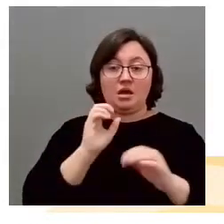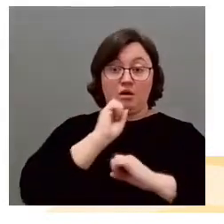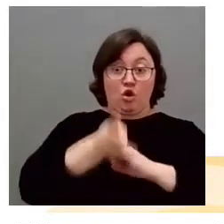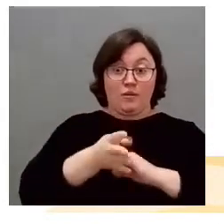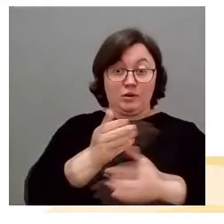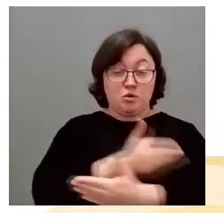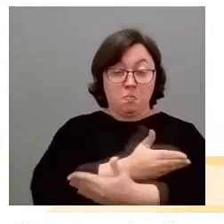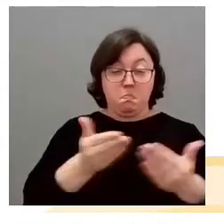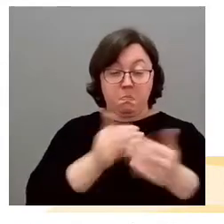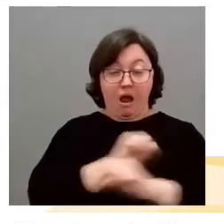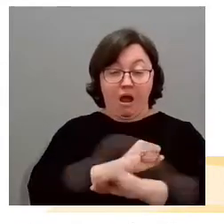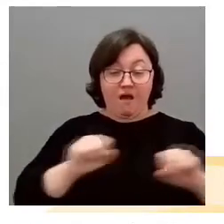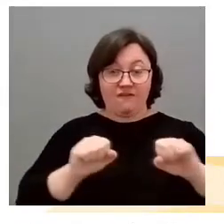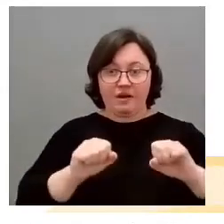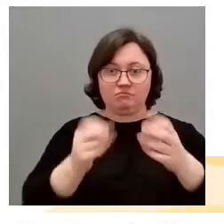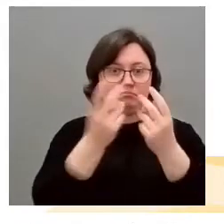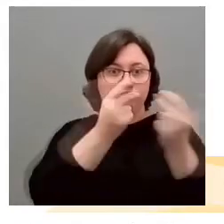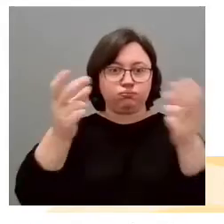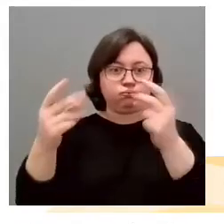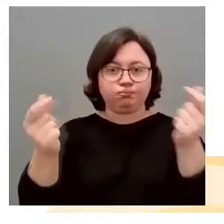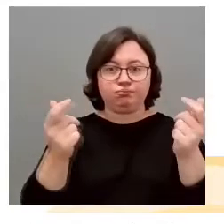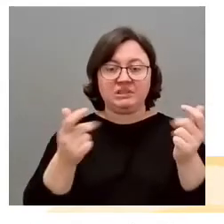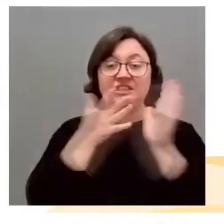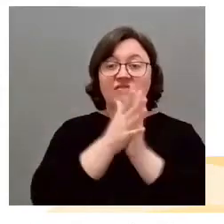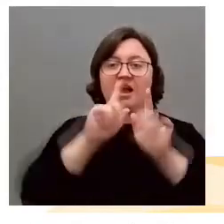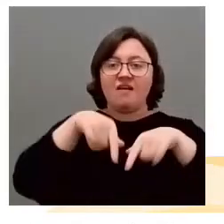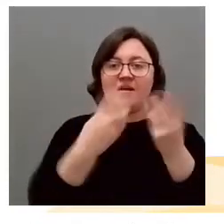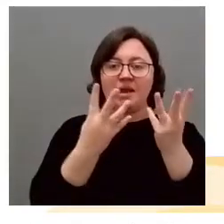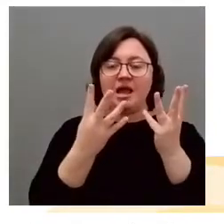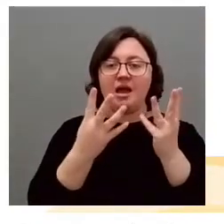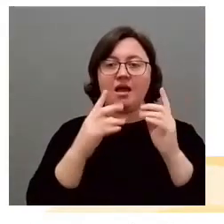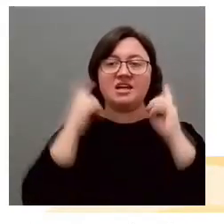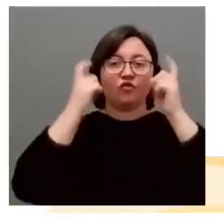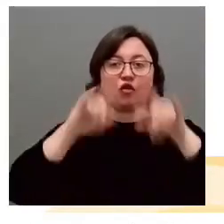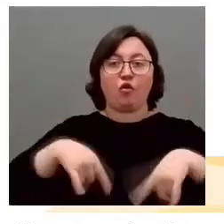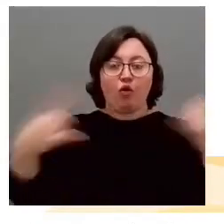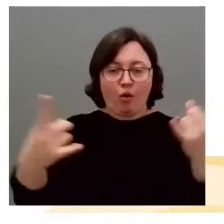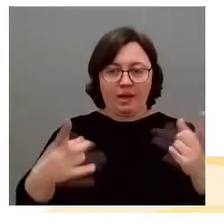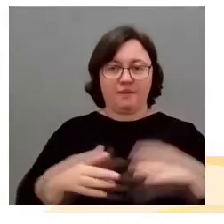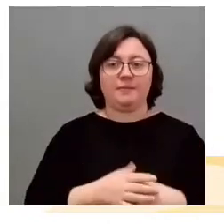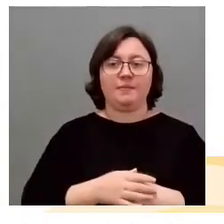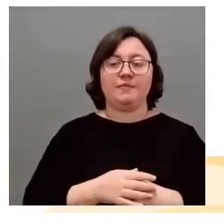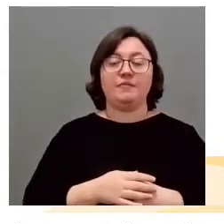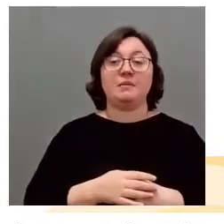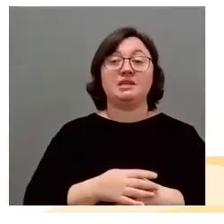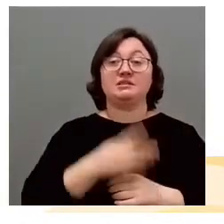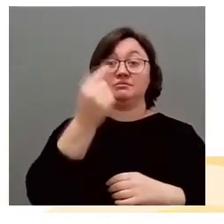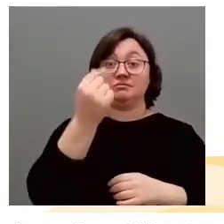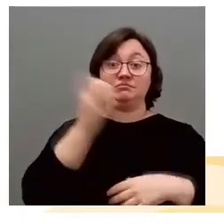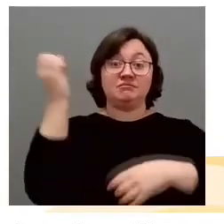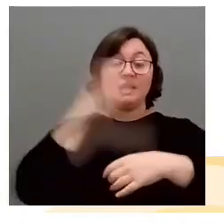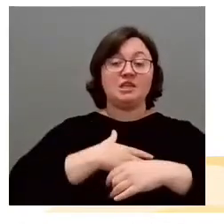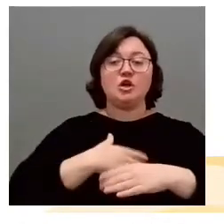paralizó y ha sido un sobreesfuerzo muchísimo más para las familias. Y luego el ingreso mínimo vital. Yo